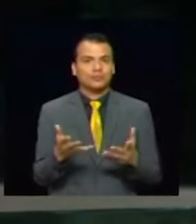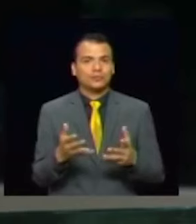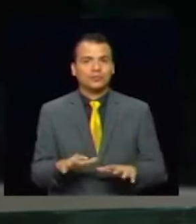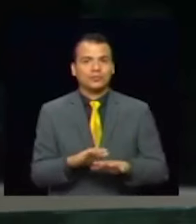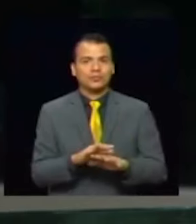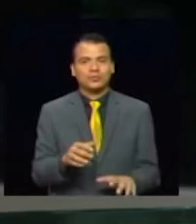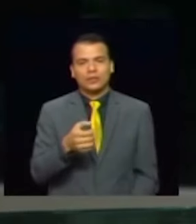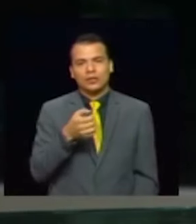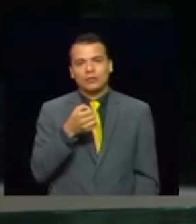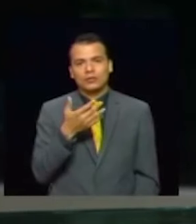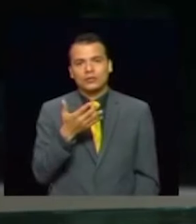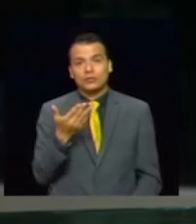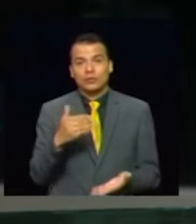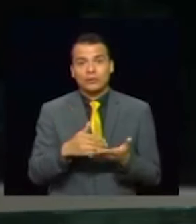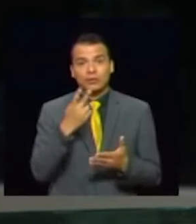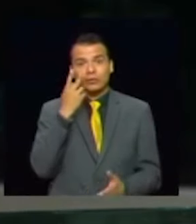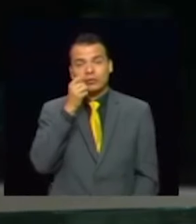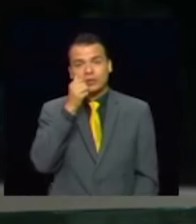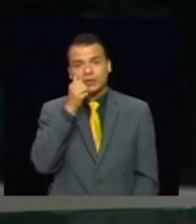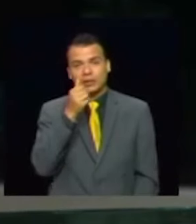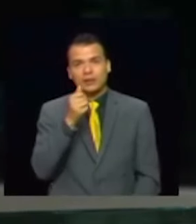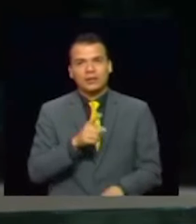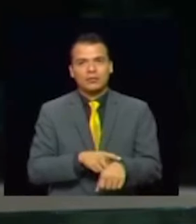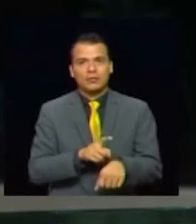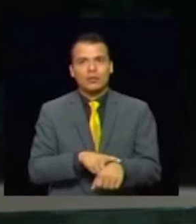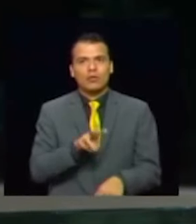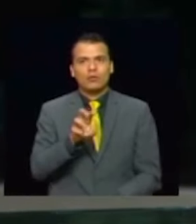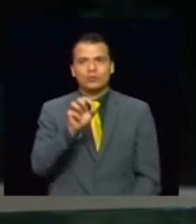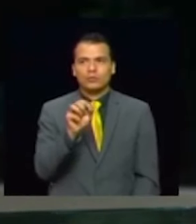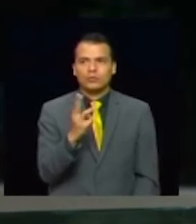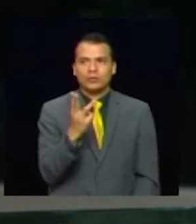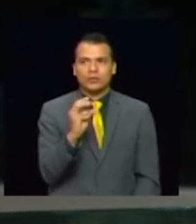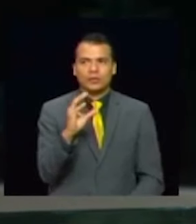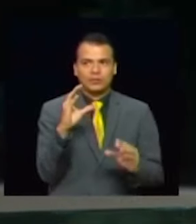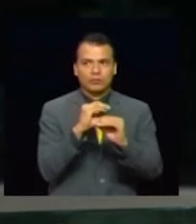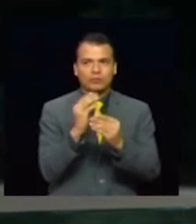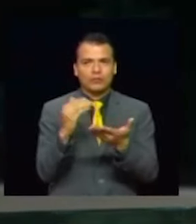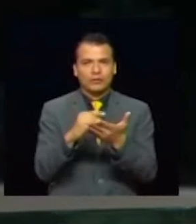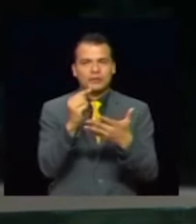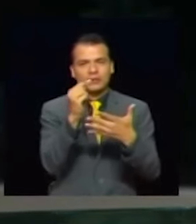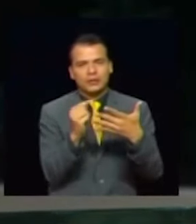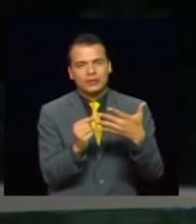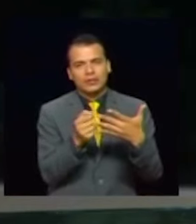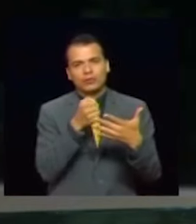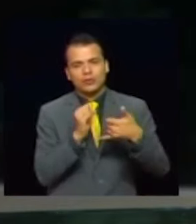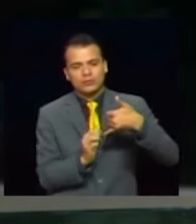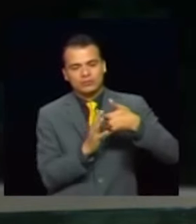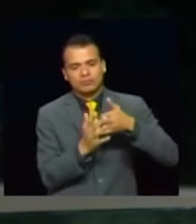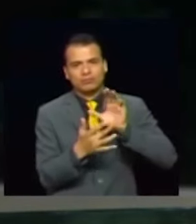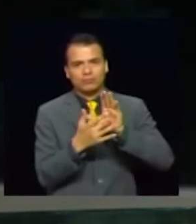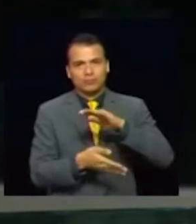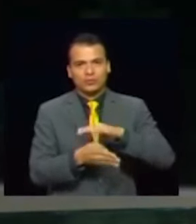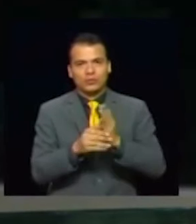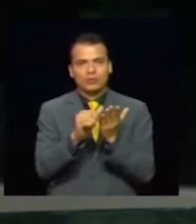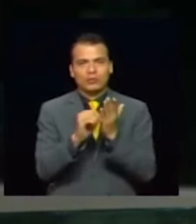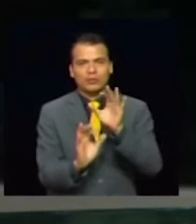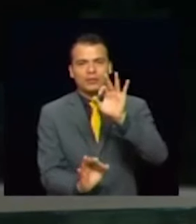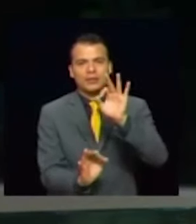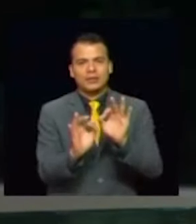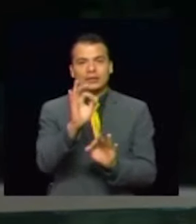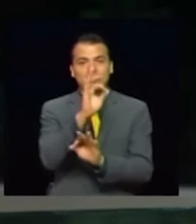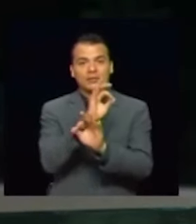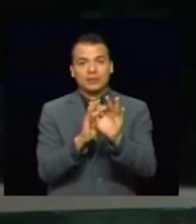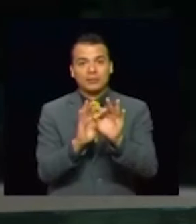al final en Noticinco. Los esperamos mañana jueves a las 8:30 de la noche para contarles lo que ha sucedido en la región. Continúen con